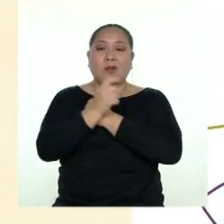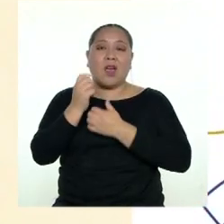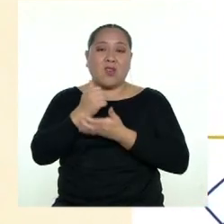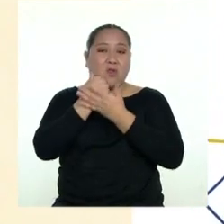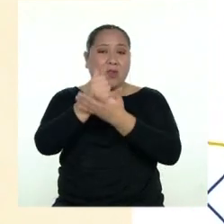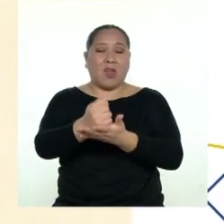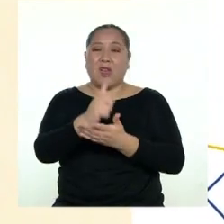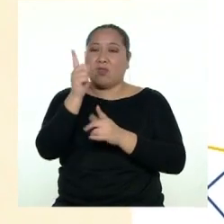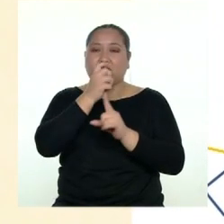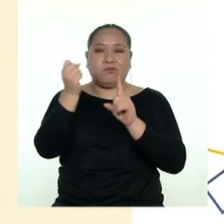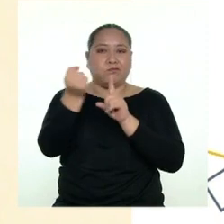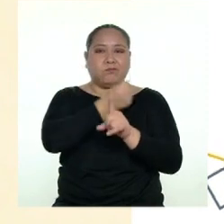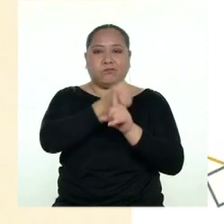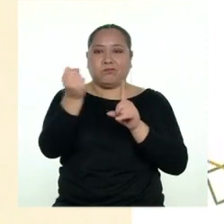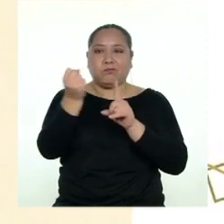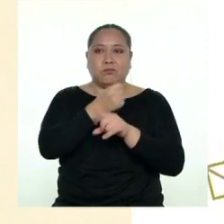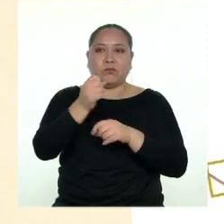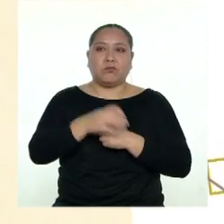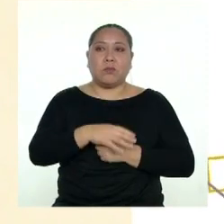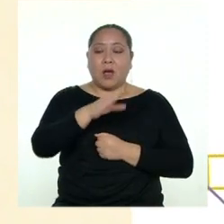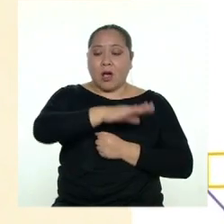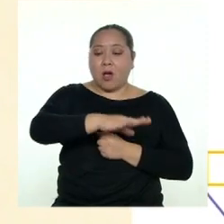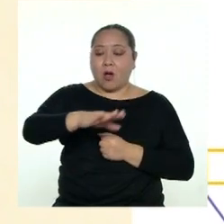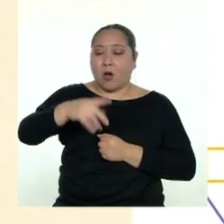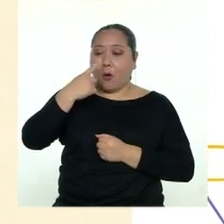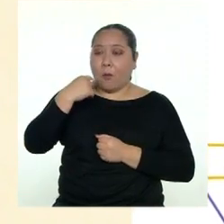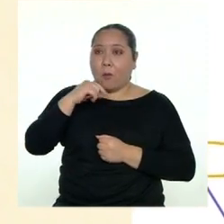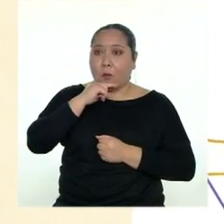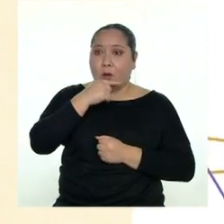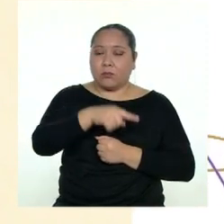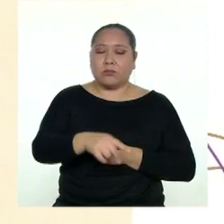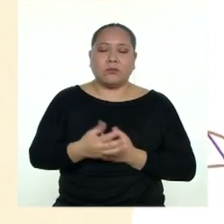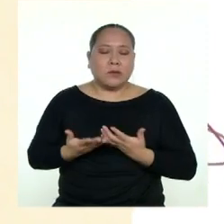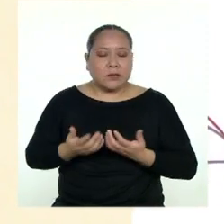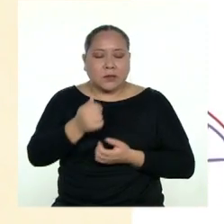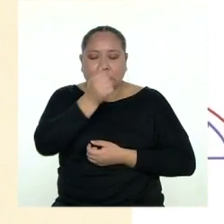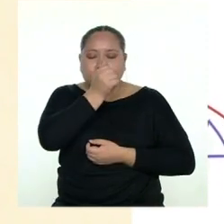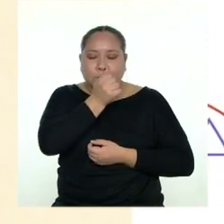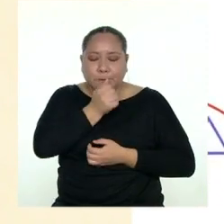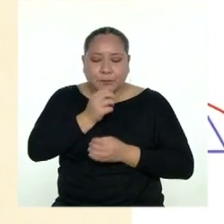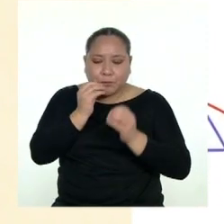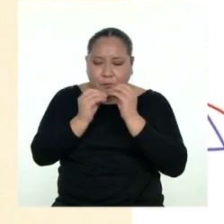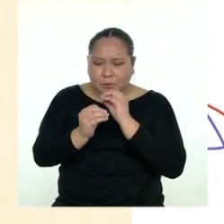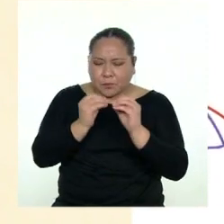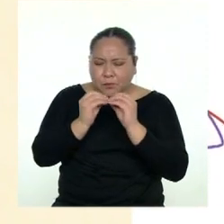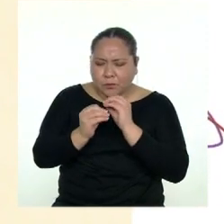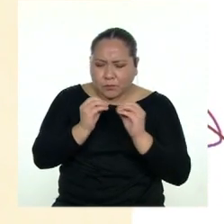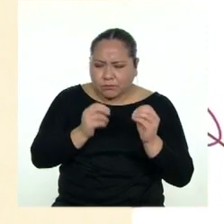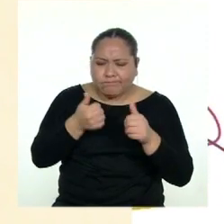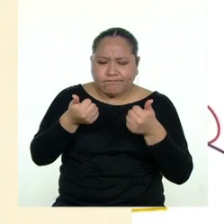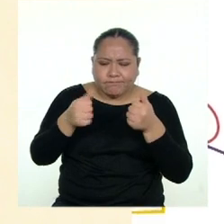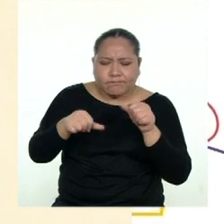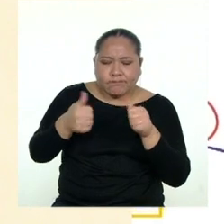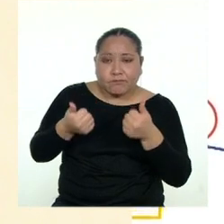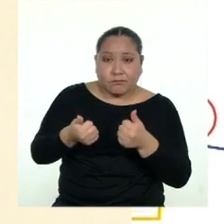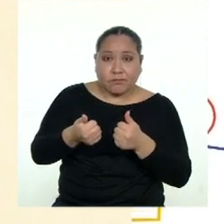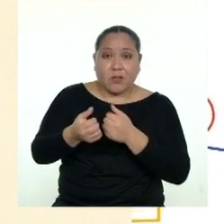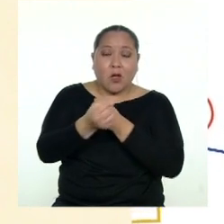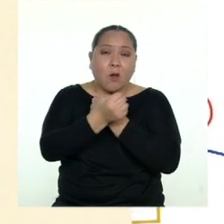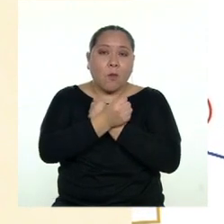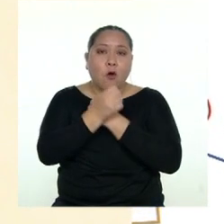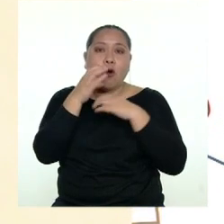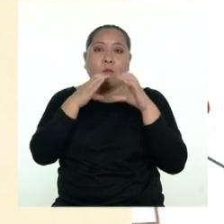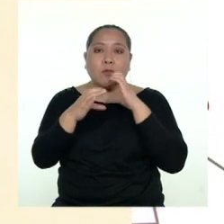de violencia en la familia. A los niños y niñas debemos tenerles paciencia y corregirles con amor y dedicación a través del diálogo